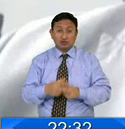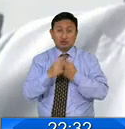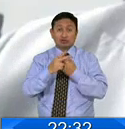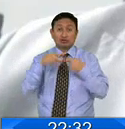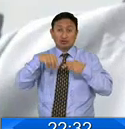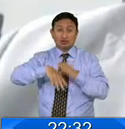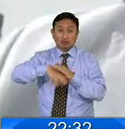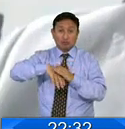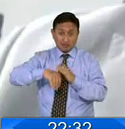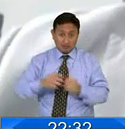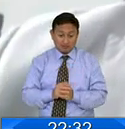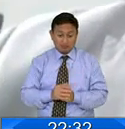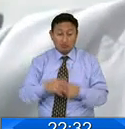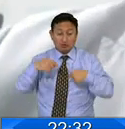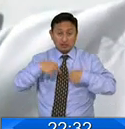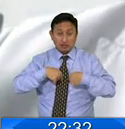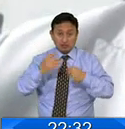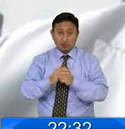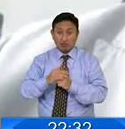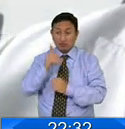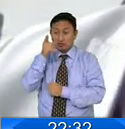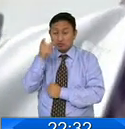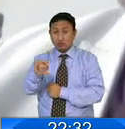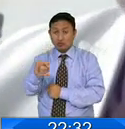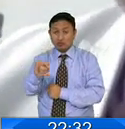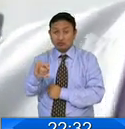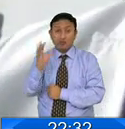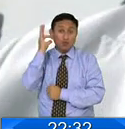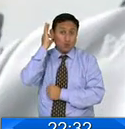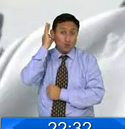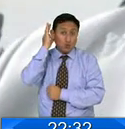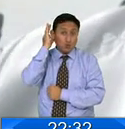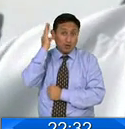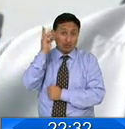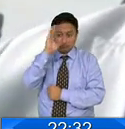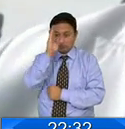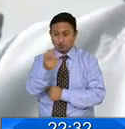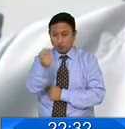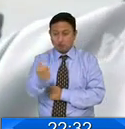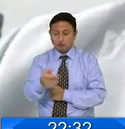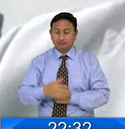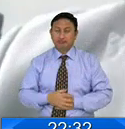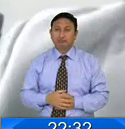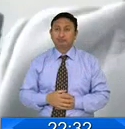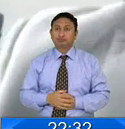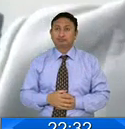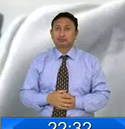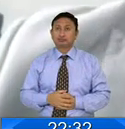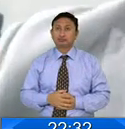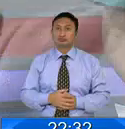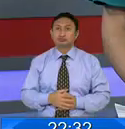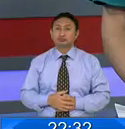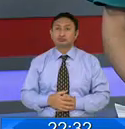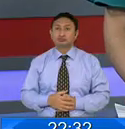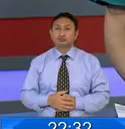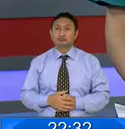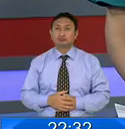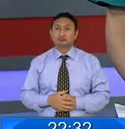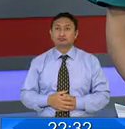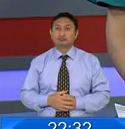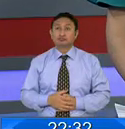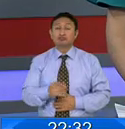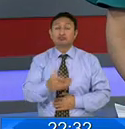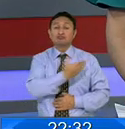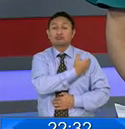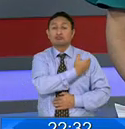el sorteo, porque fue direccionado a la jueza Domínguez. Informó Héctor Romero. La presidenta